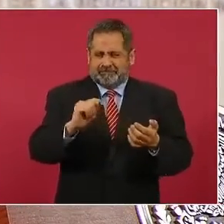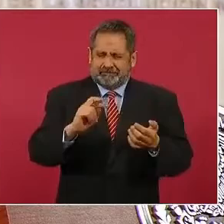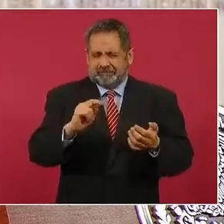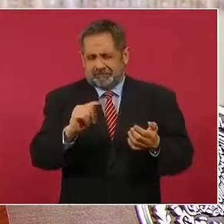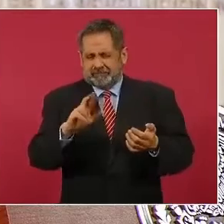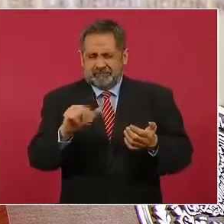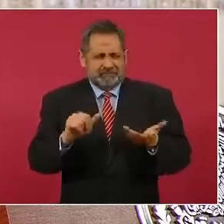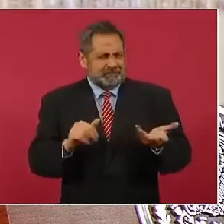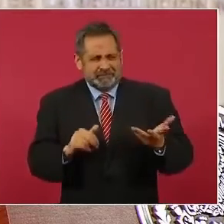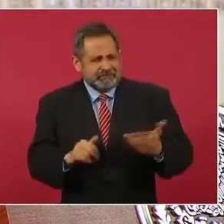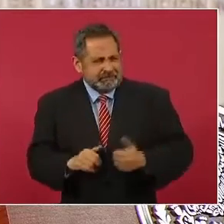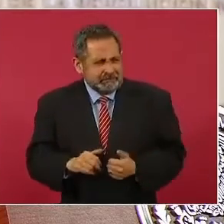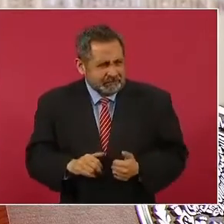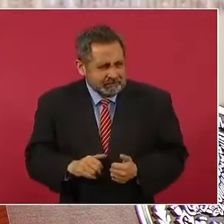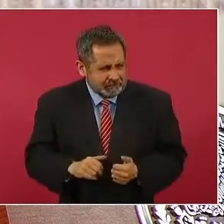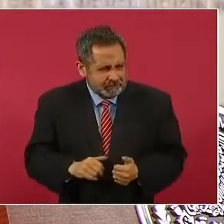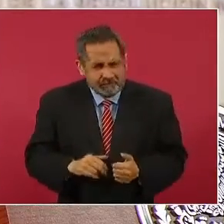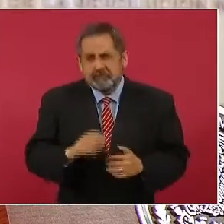Y se va a seguir